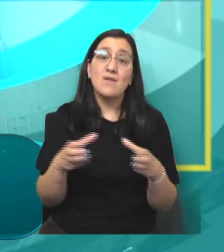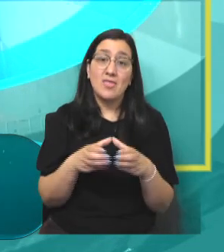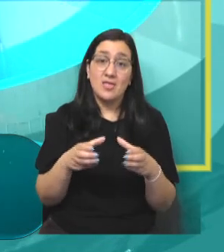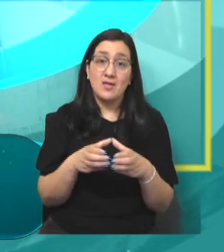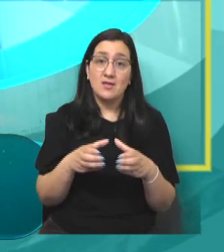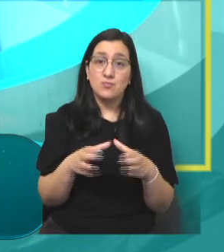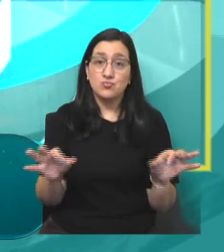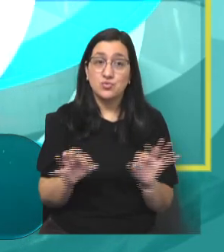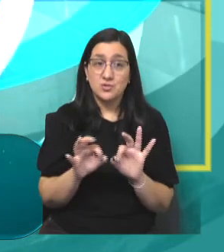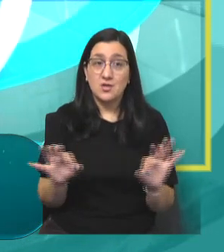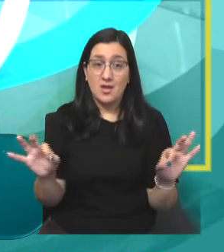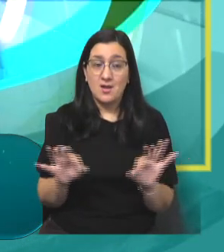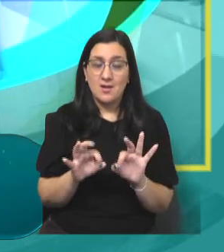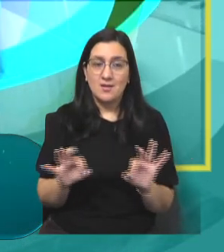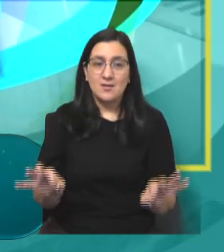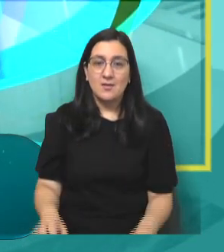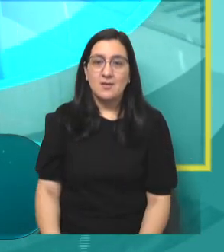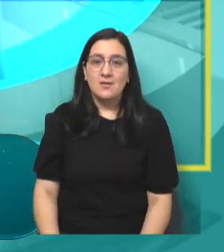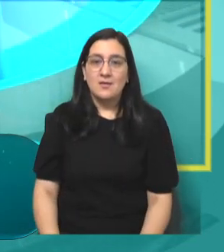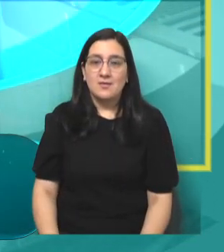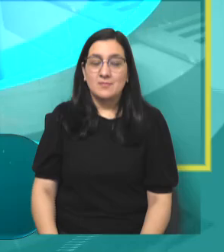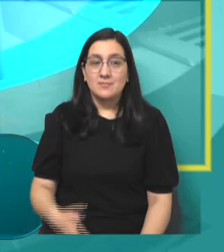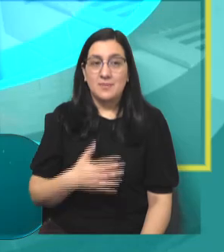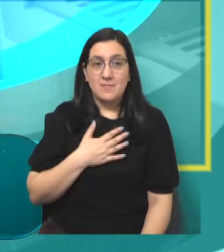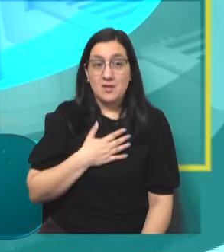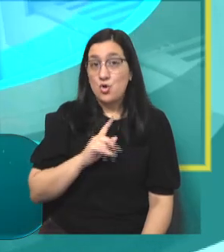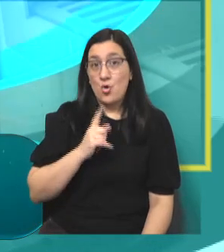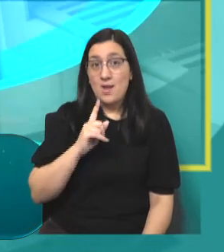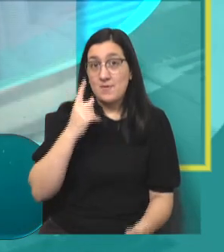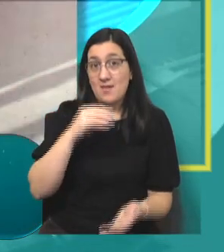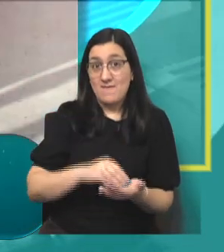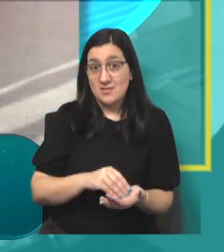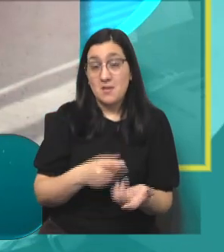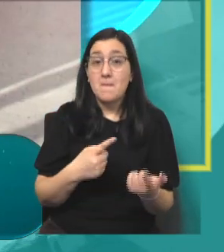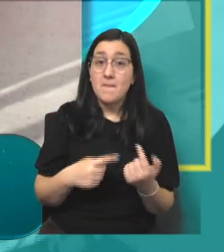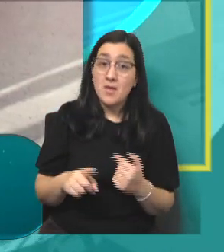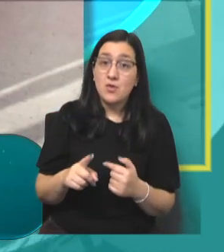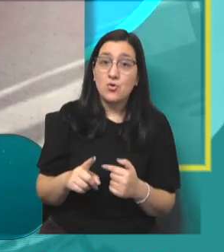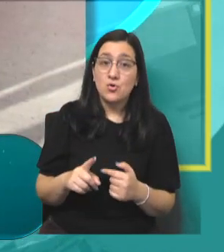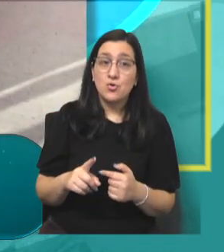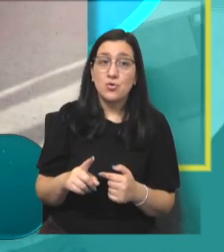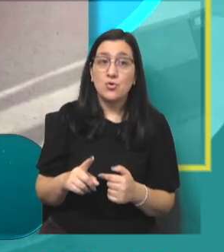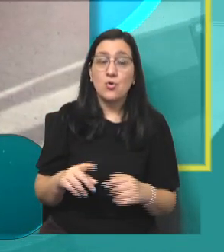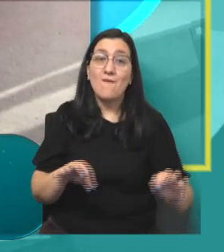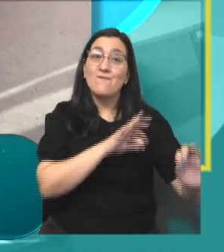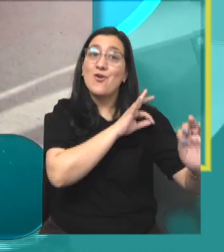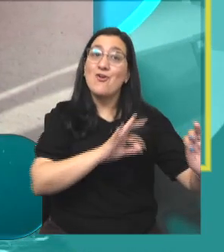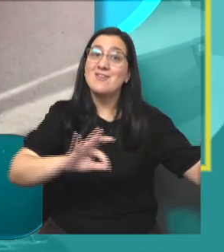que ese es un plus, que para mí no es la primera vez con banda, pero con violín sí.